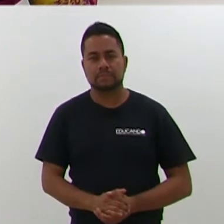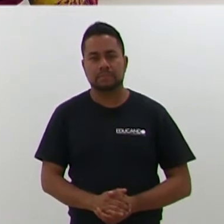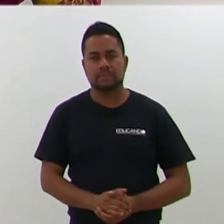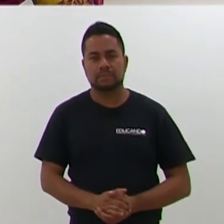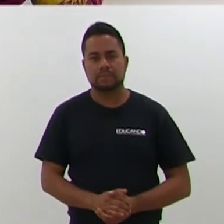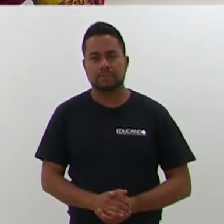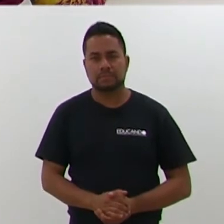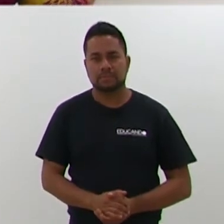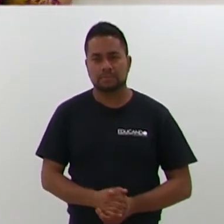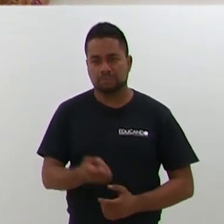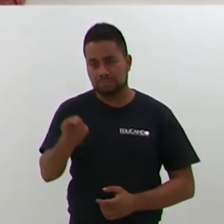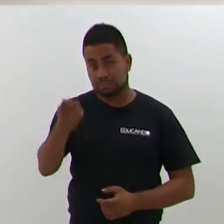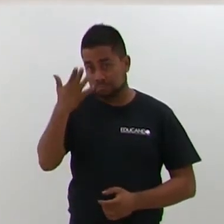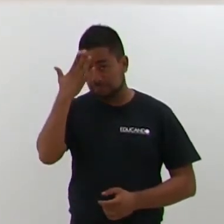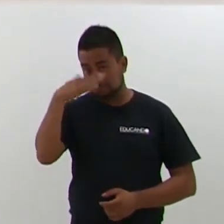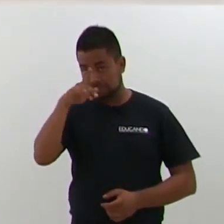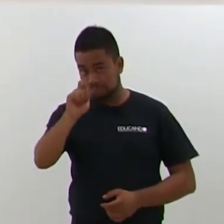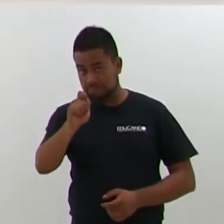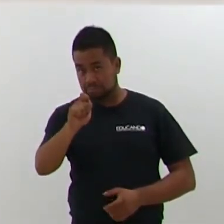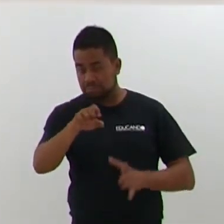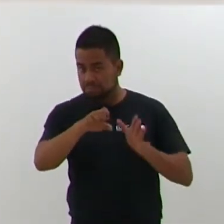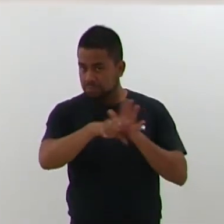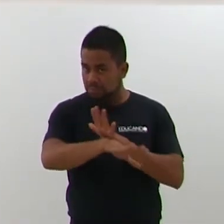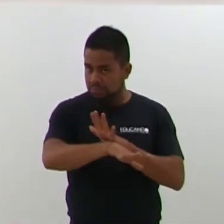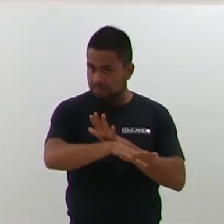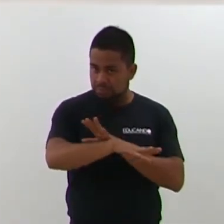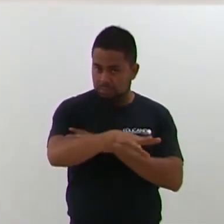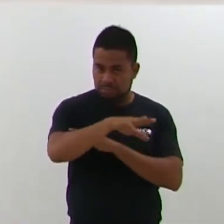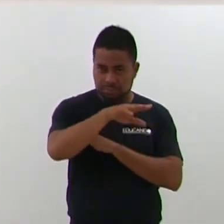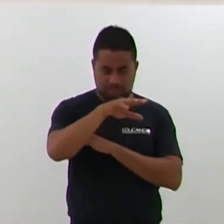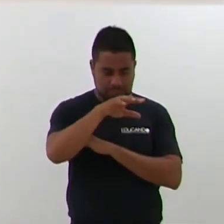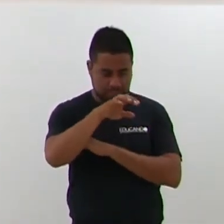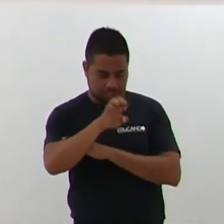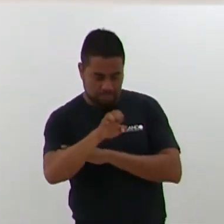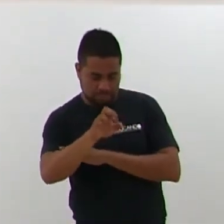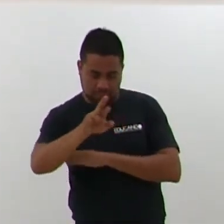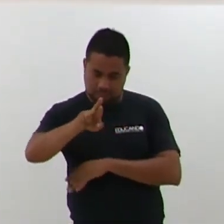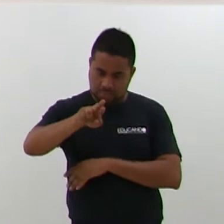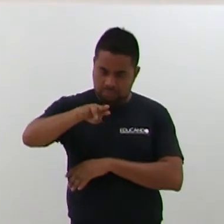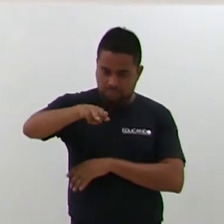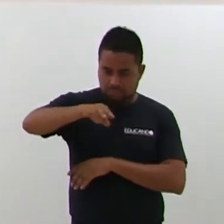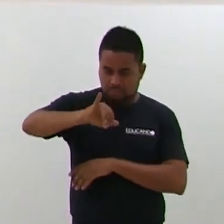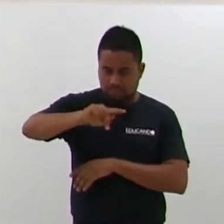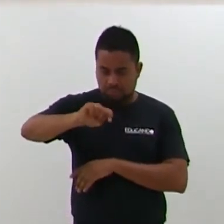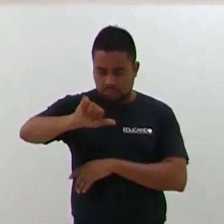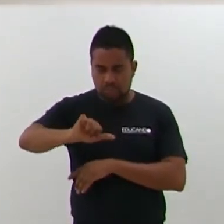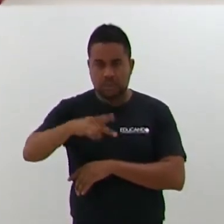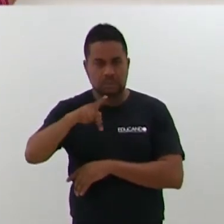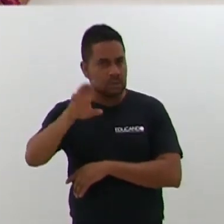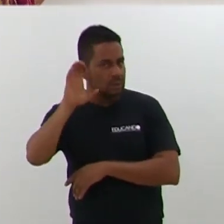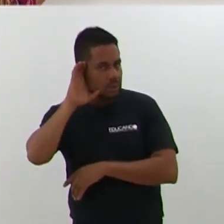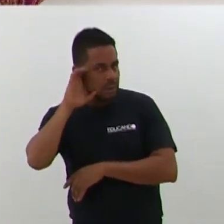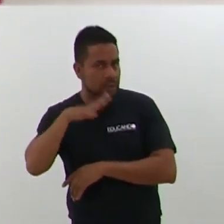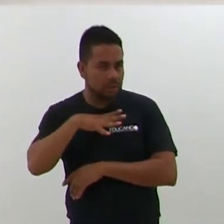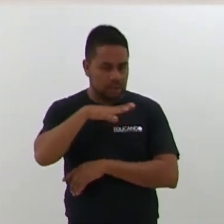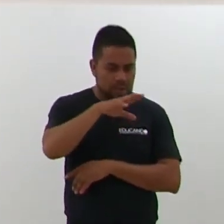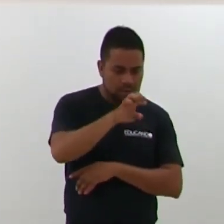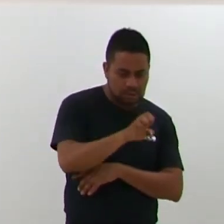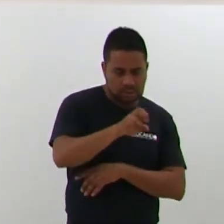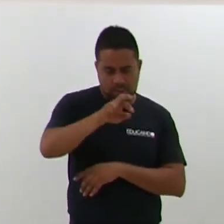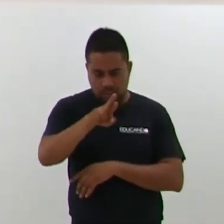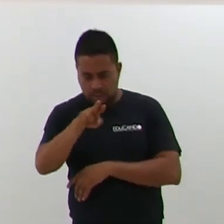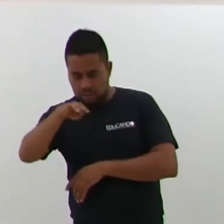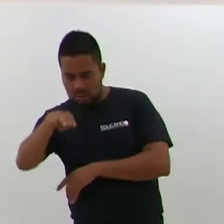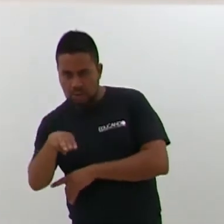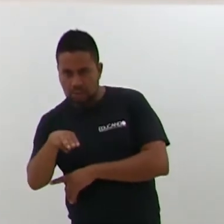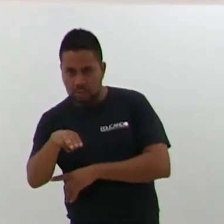nosotros podríamos pensar, pero si ermita está empezando con la E, la R y la M.